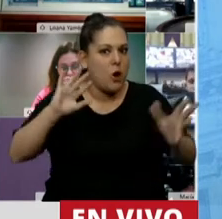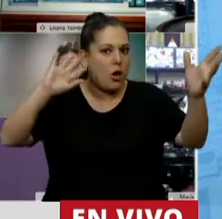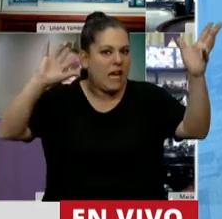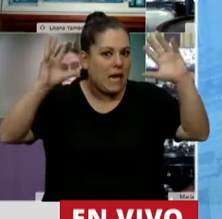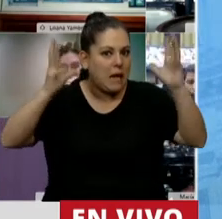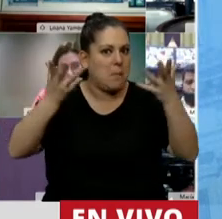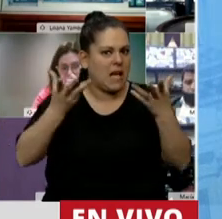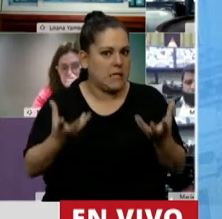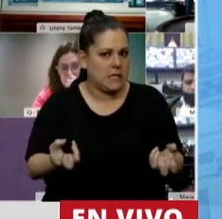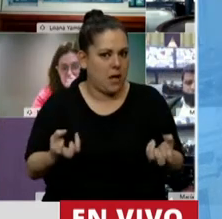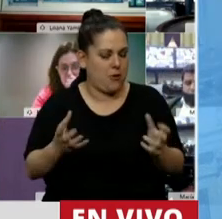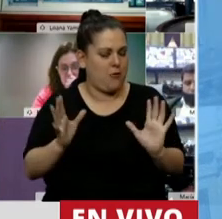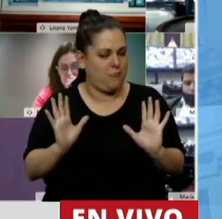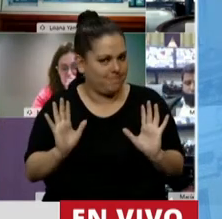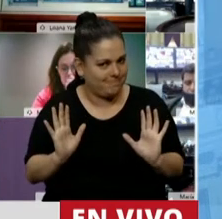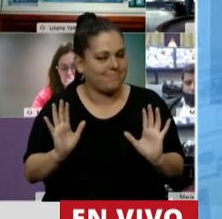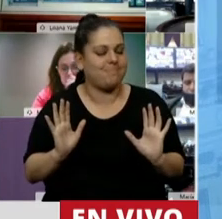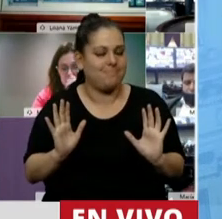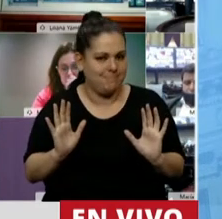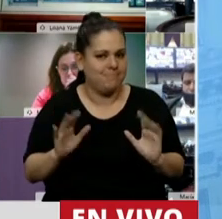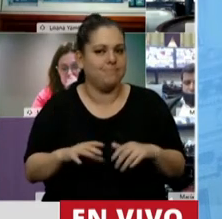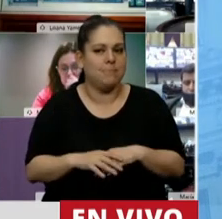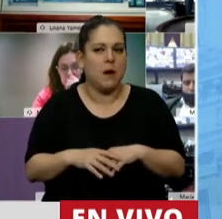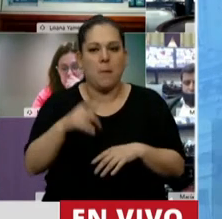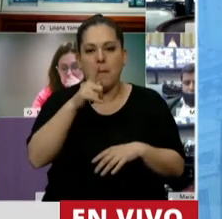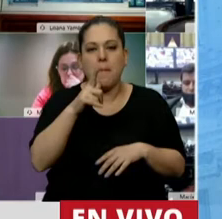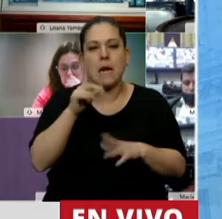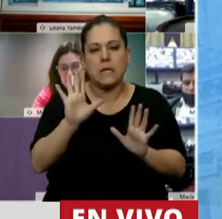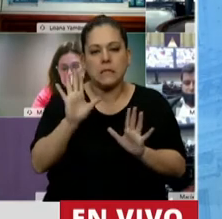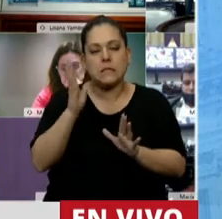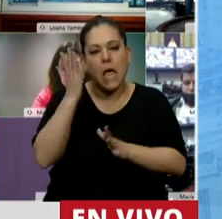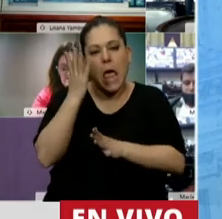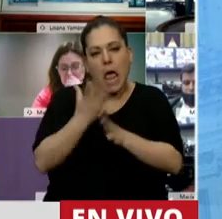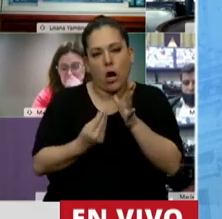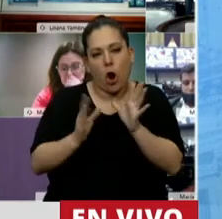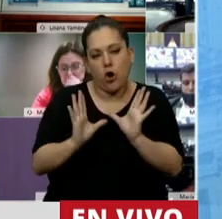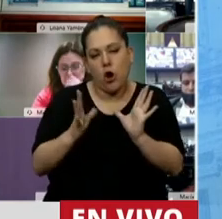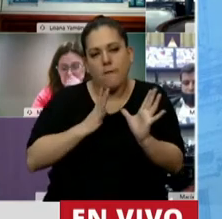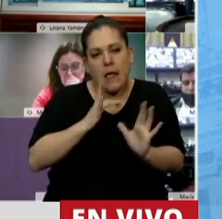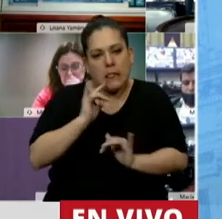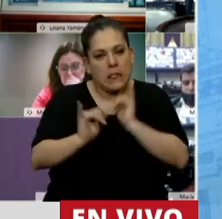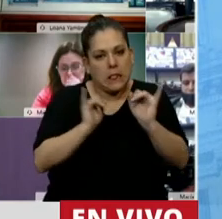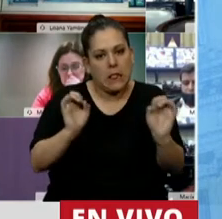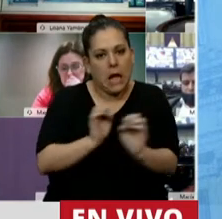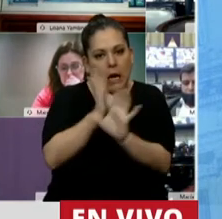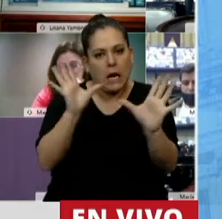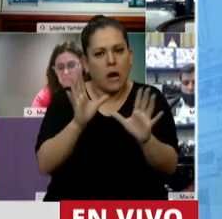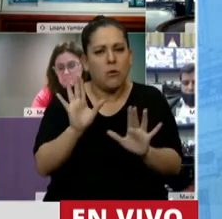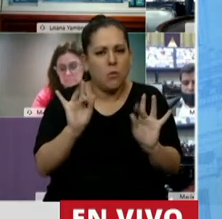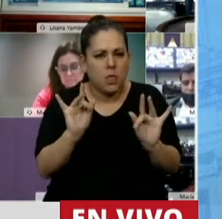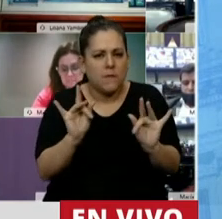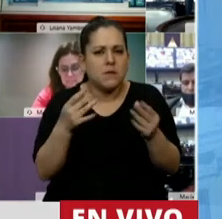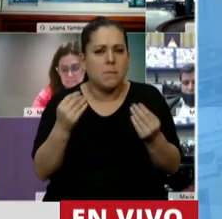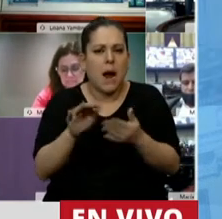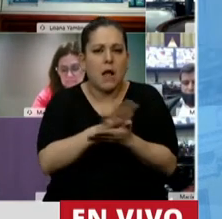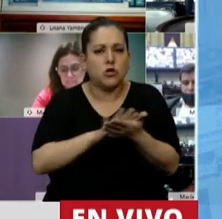Ahora, me parece que un diagnóstico erróneo, por lo menos incompleto, hace muy difícil que nos